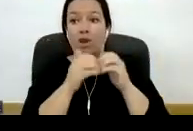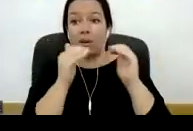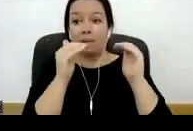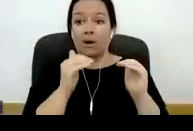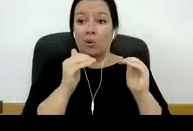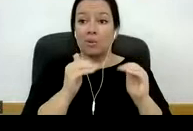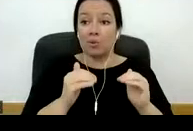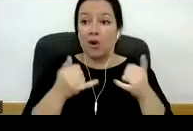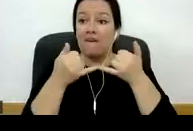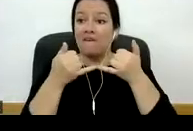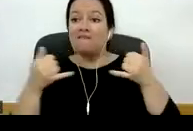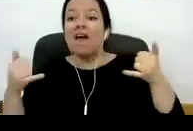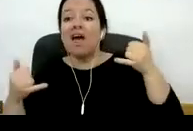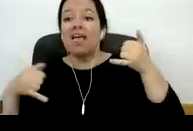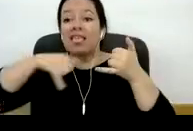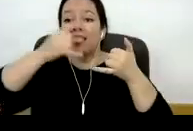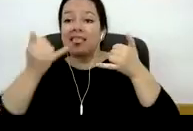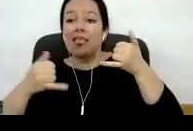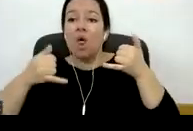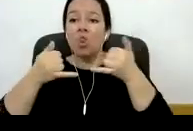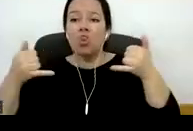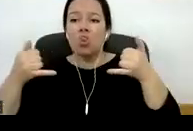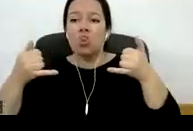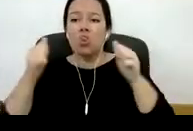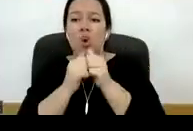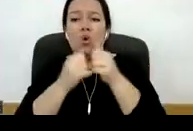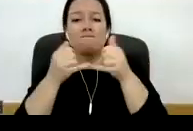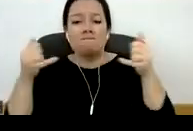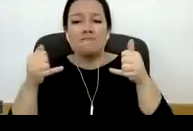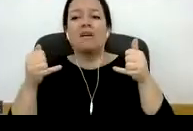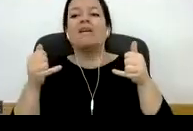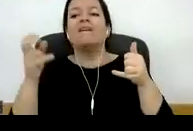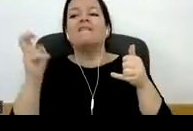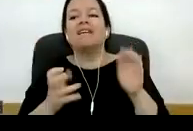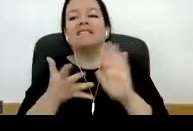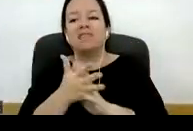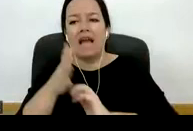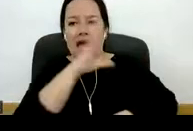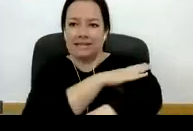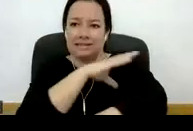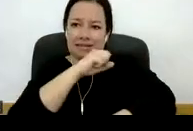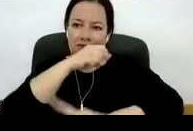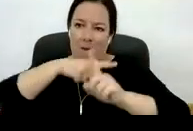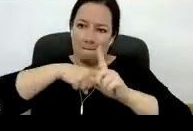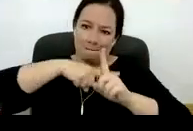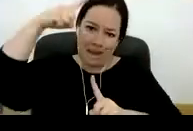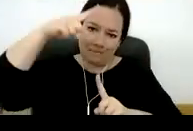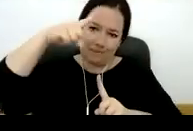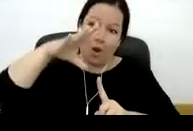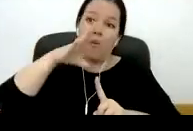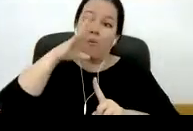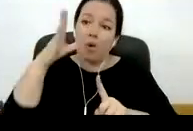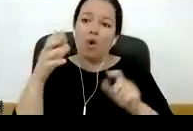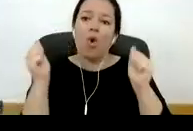son más rígidas y se adaptan menos a la cantidad de sangre que pueden aparecer, primero aparecerá un aumento de la tensión arterial, porque las arterias están